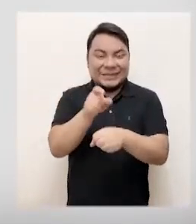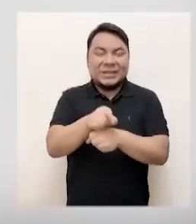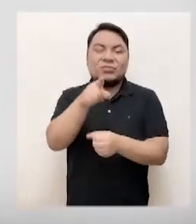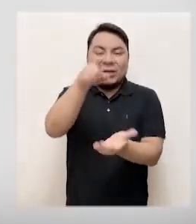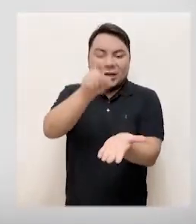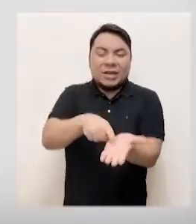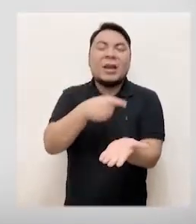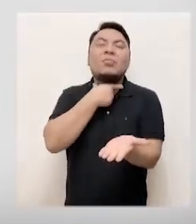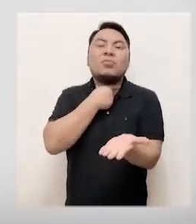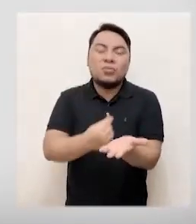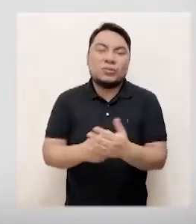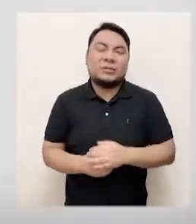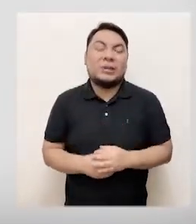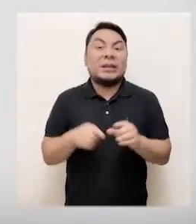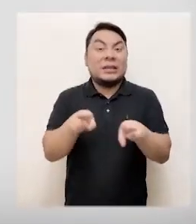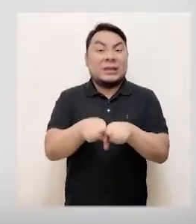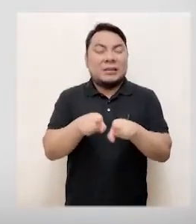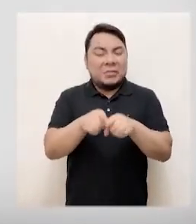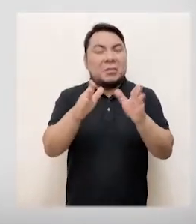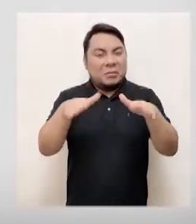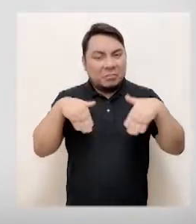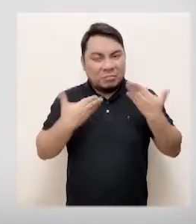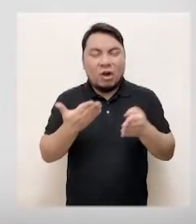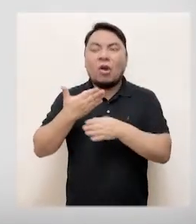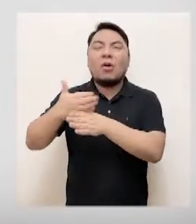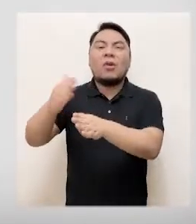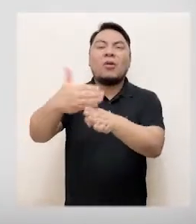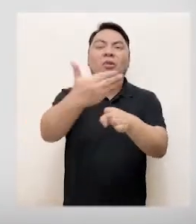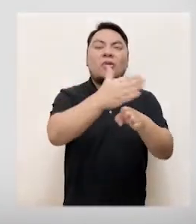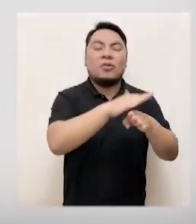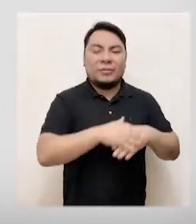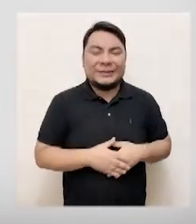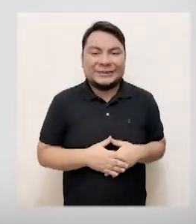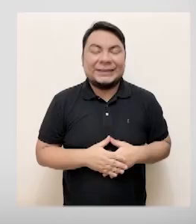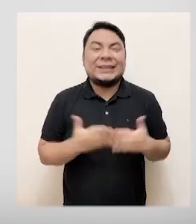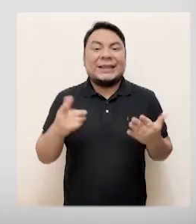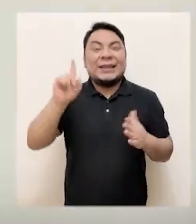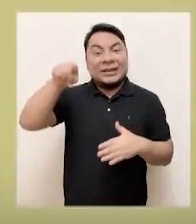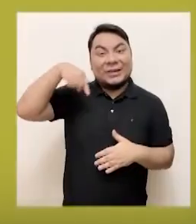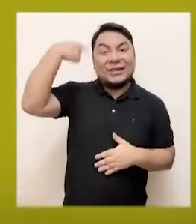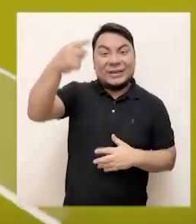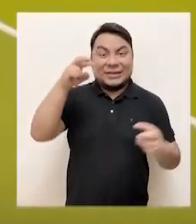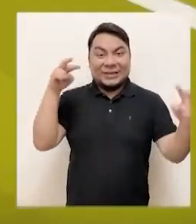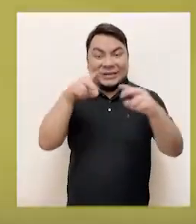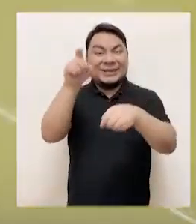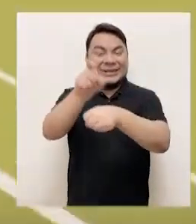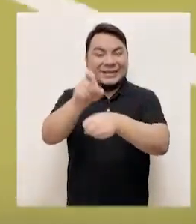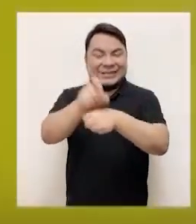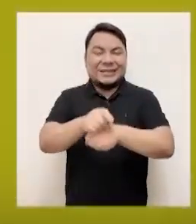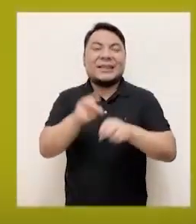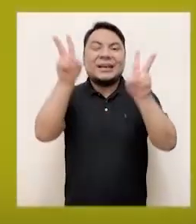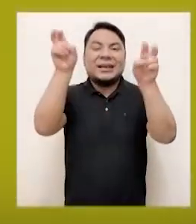tutorial, déjenos un like o un me gusta. Y por supuesto, compártalo.